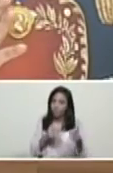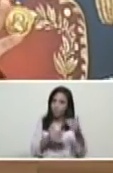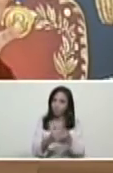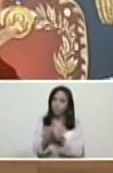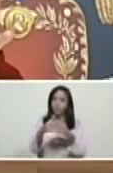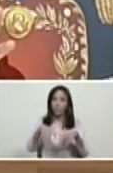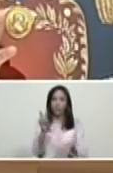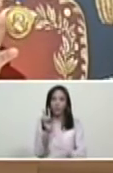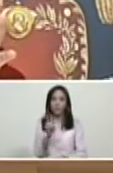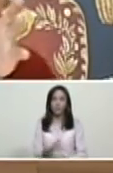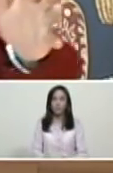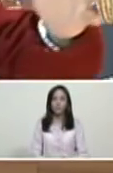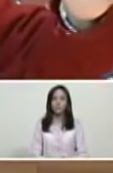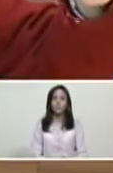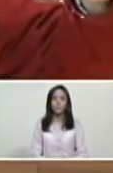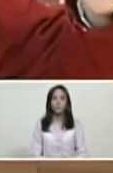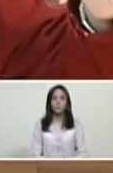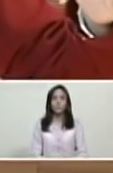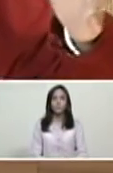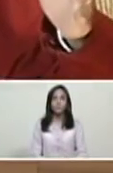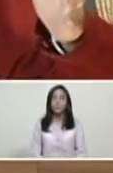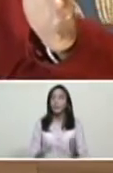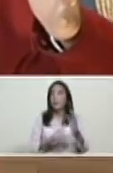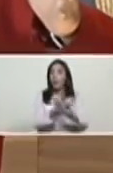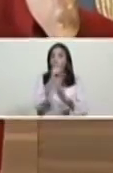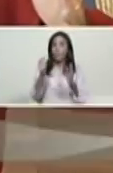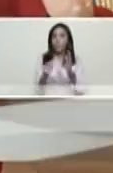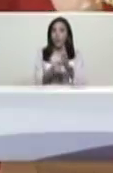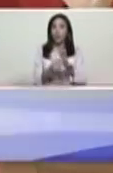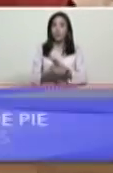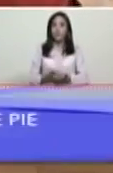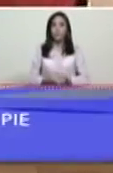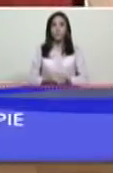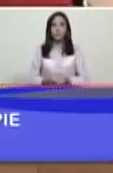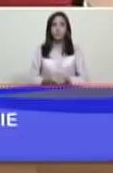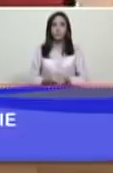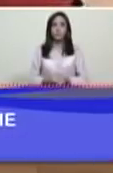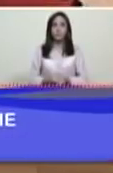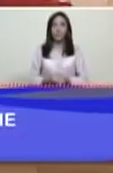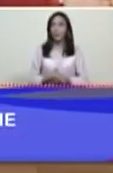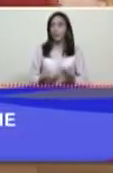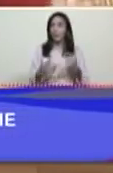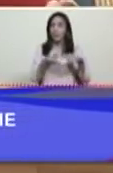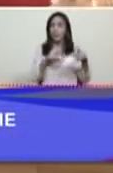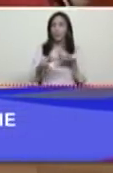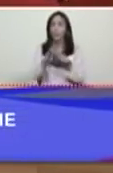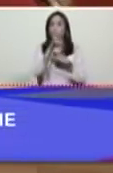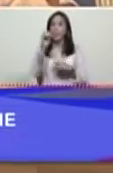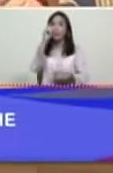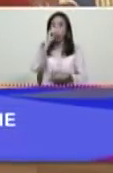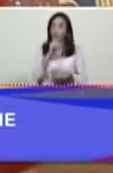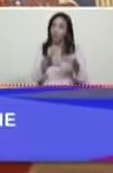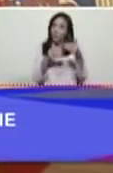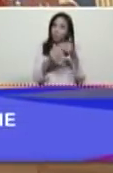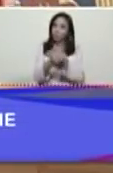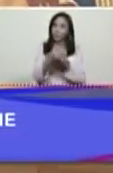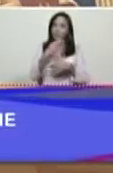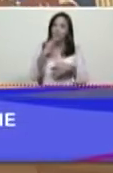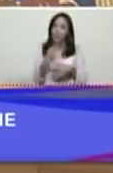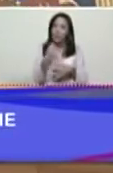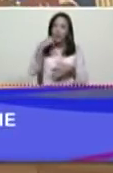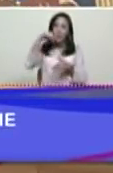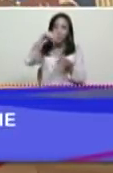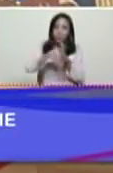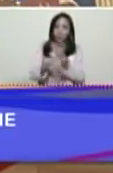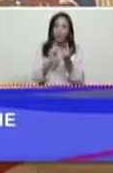Venezuela. El ciclo más extenso, que ya ocupa 20 años, más profundo, de